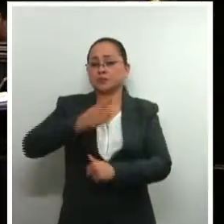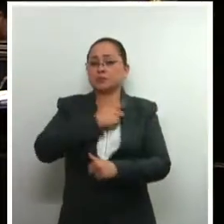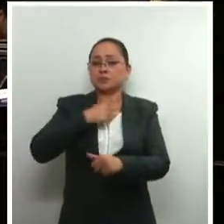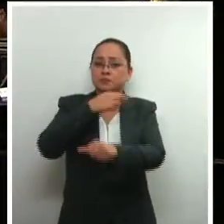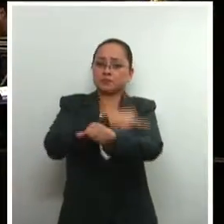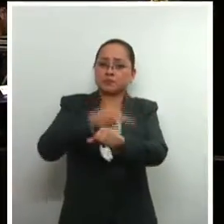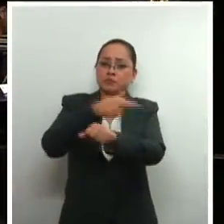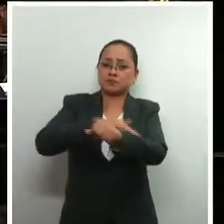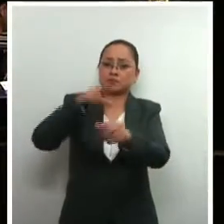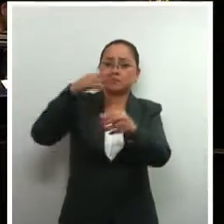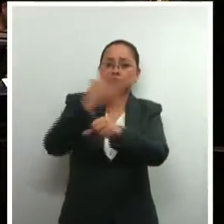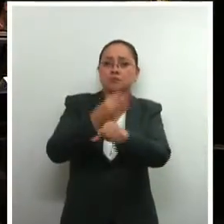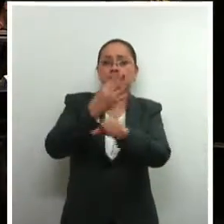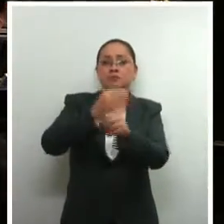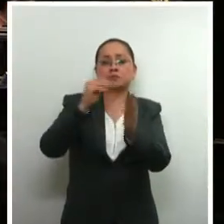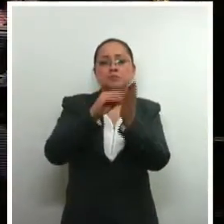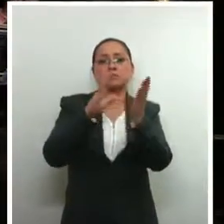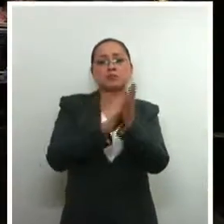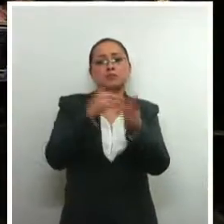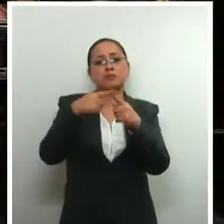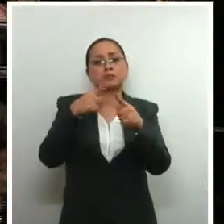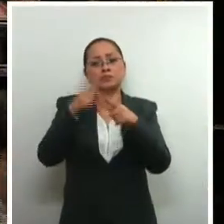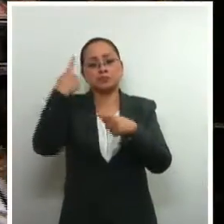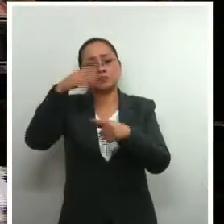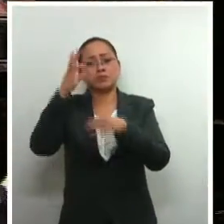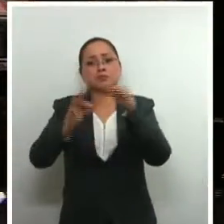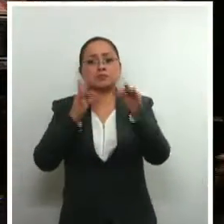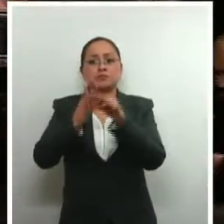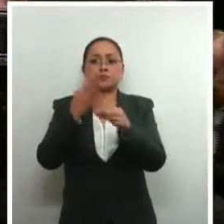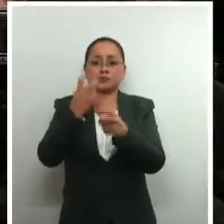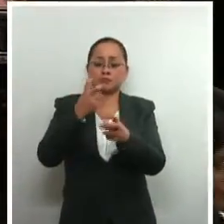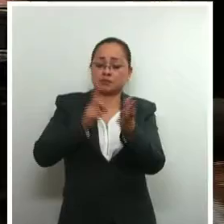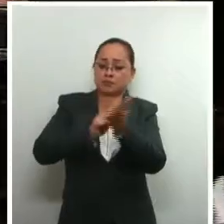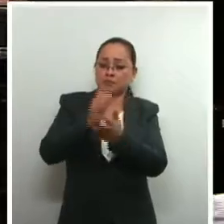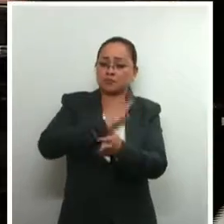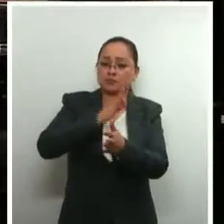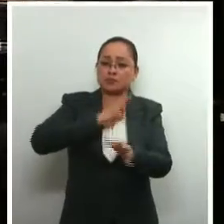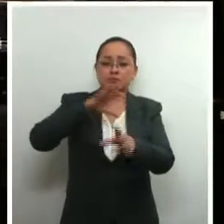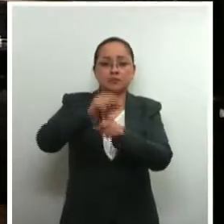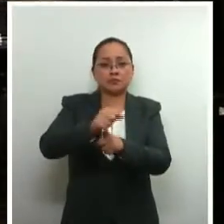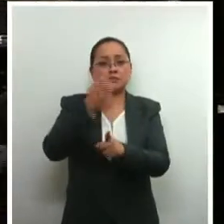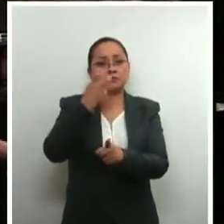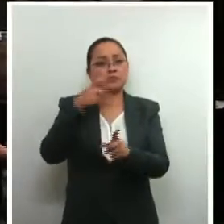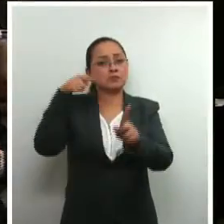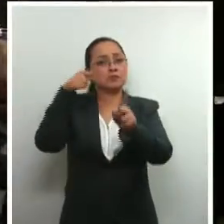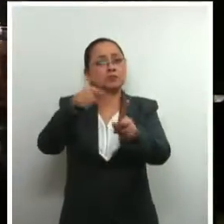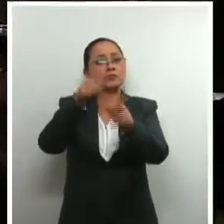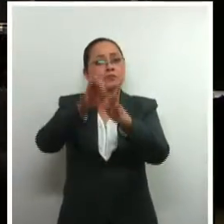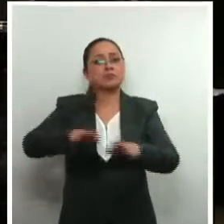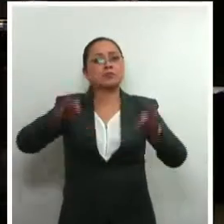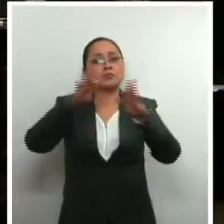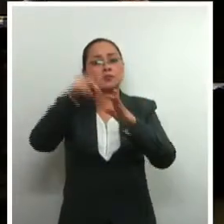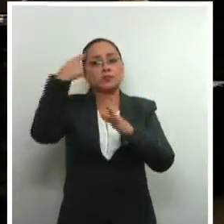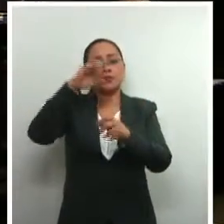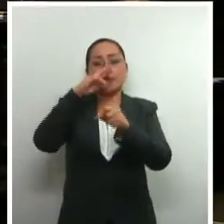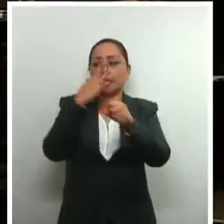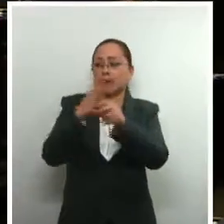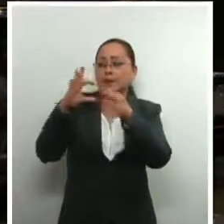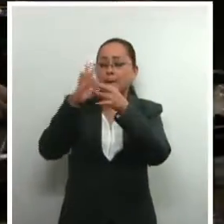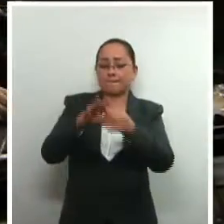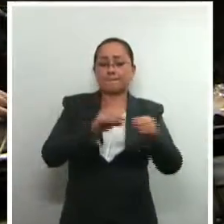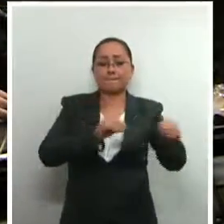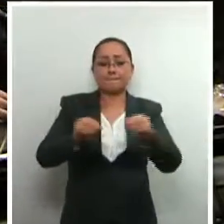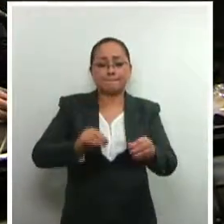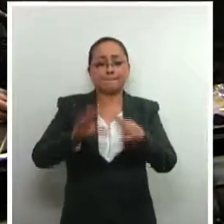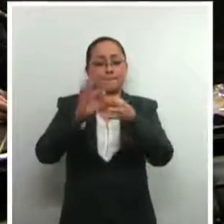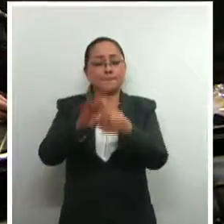medidas necesarias para garantizar el ejercicio de estos derechos con base en los objetivos de funcionalidad y